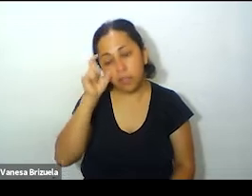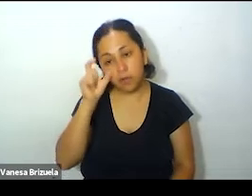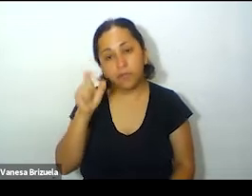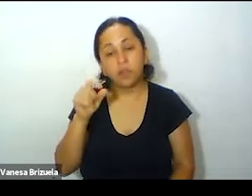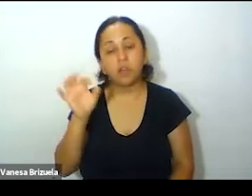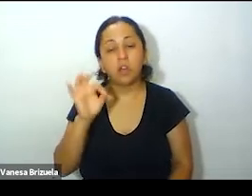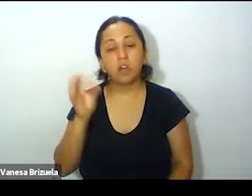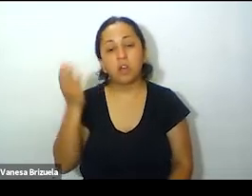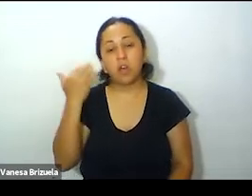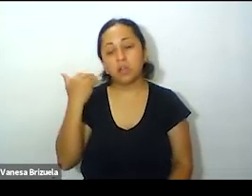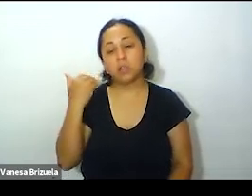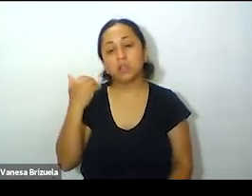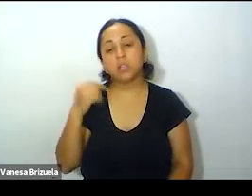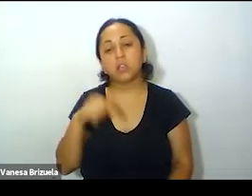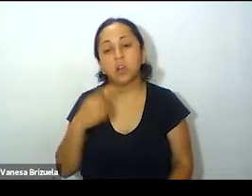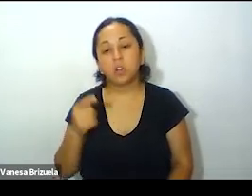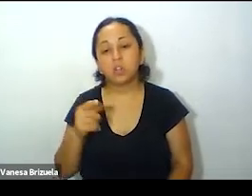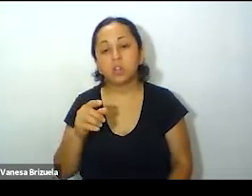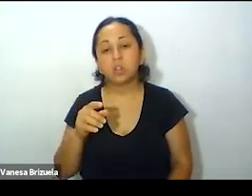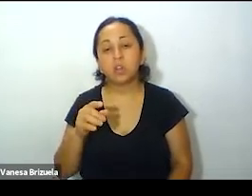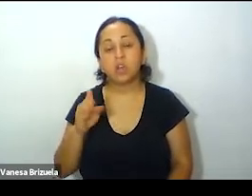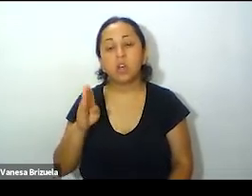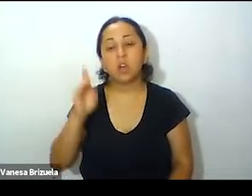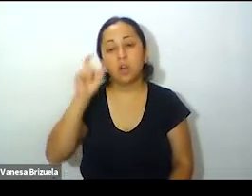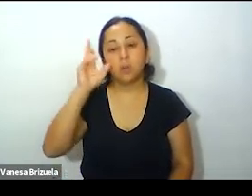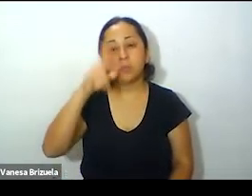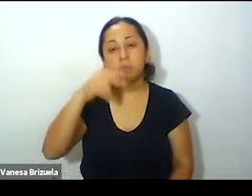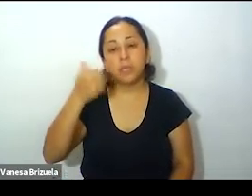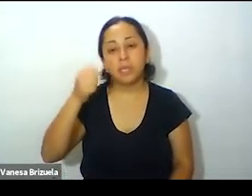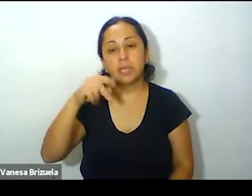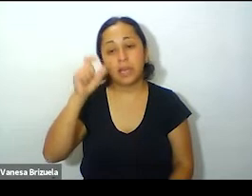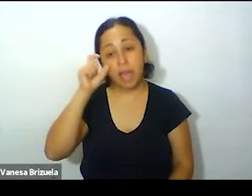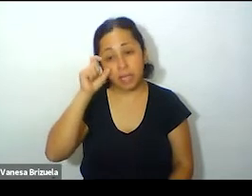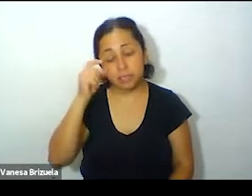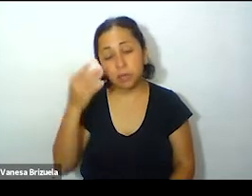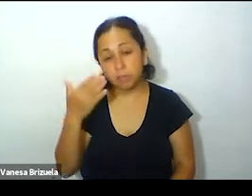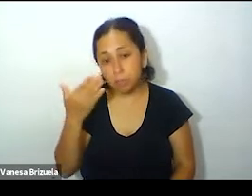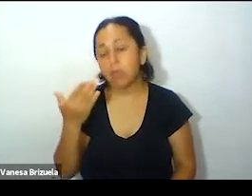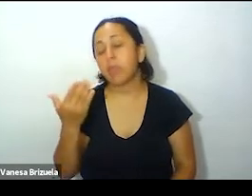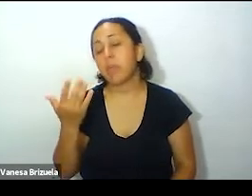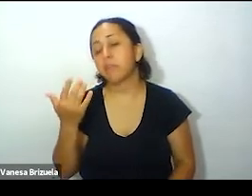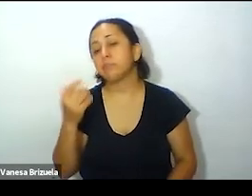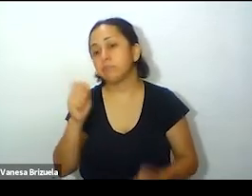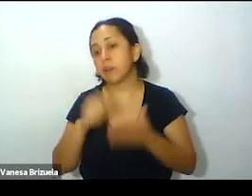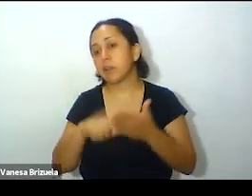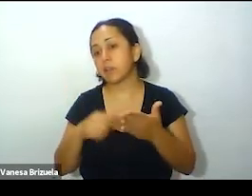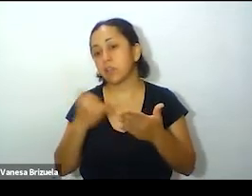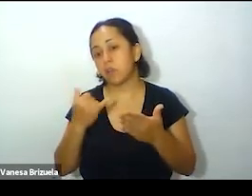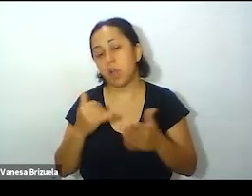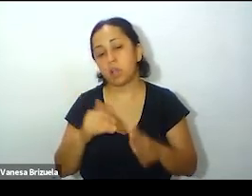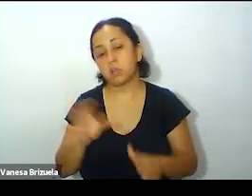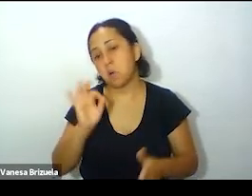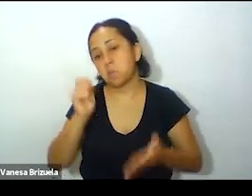si usan este portfolio que les dije que se llama Behance, también funciona con registro de